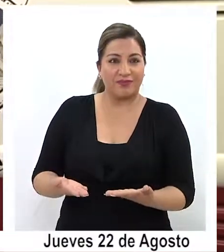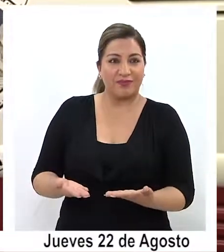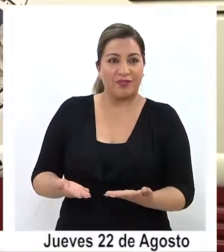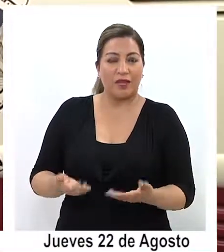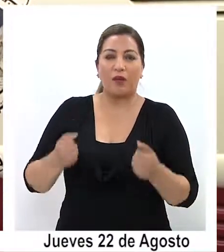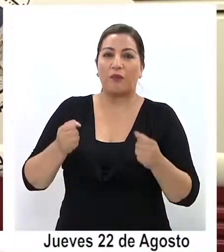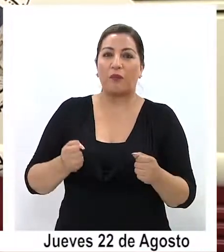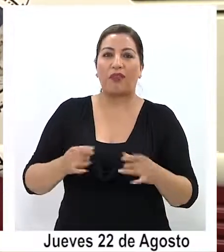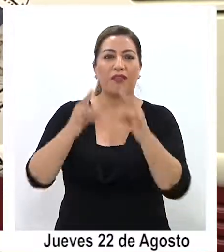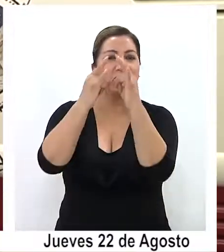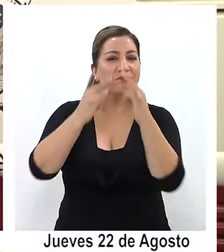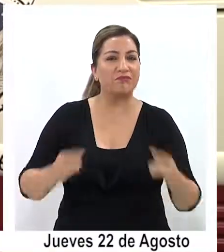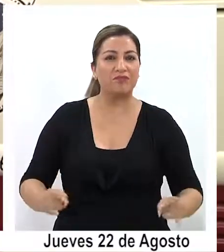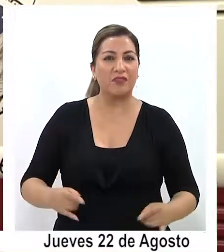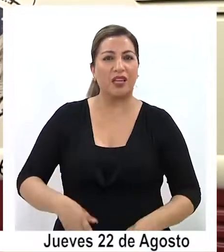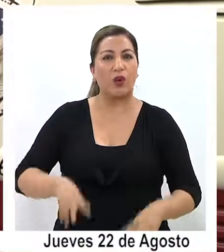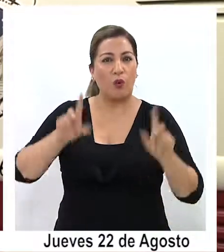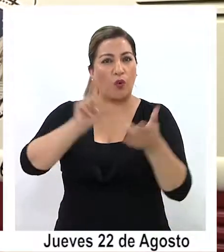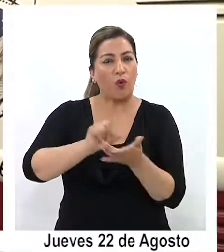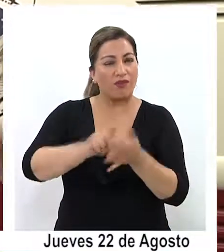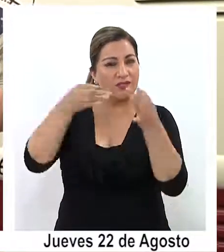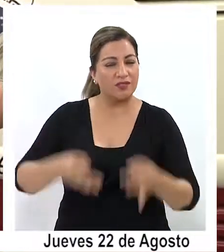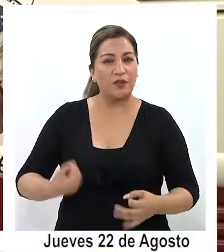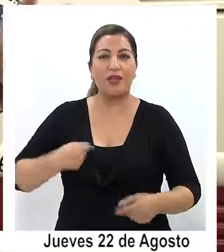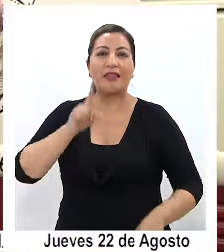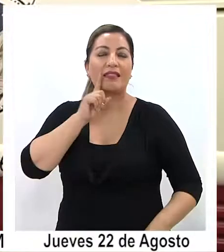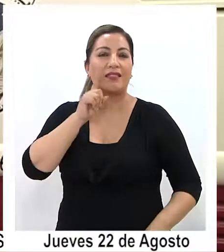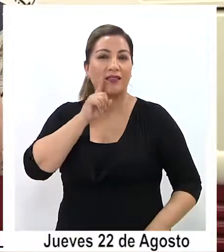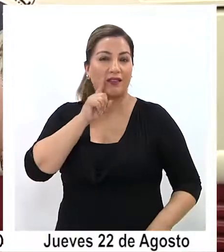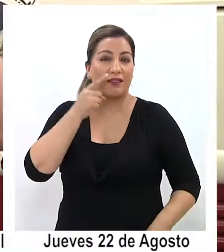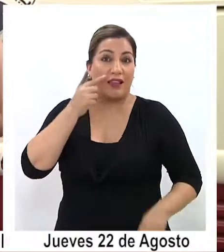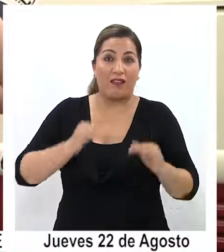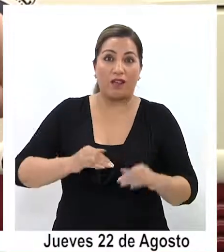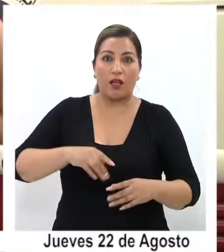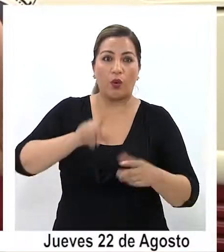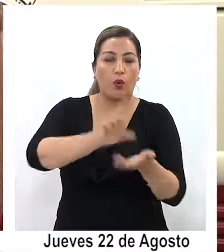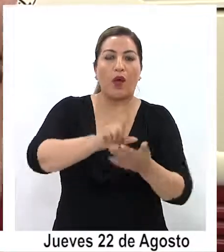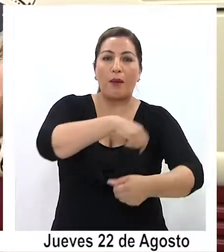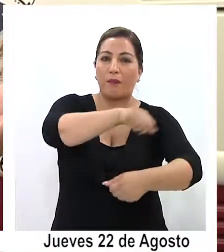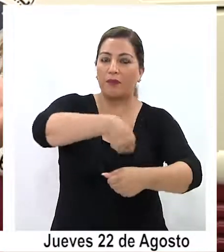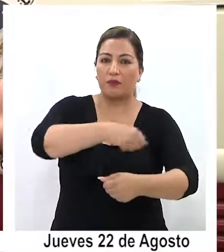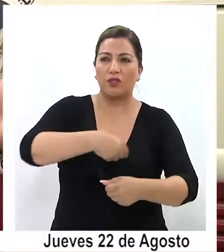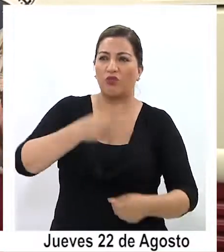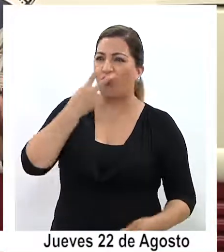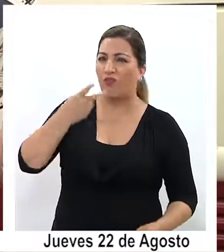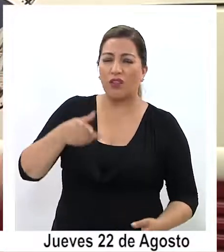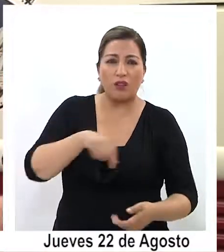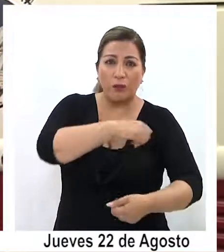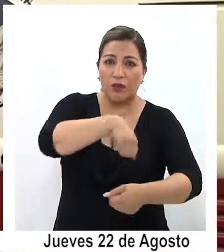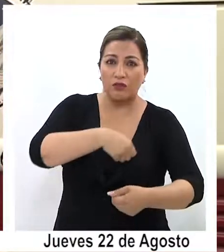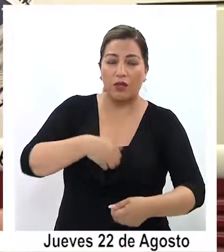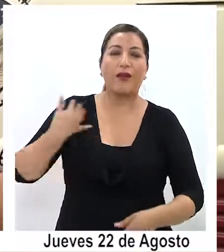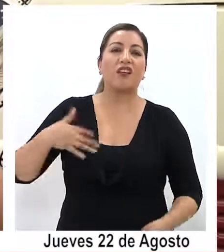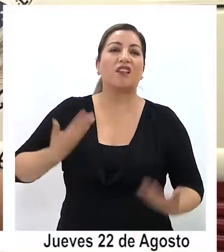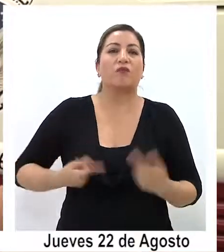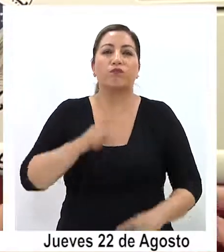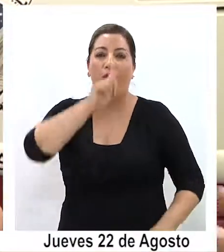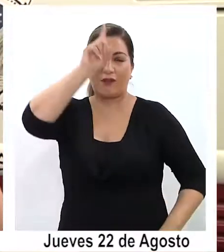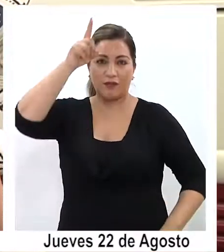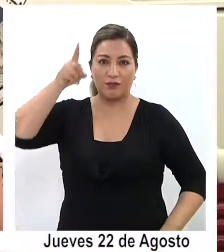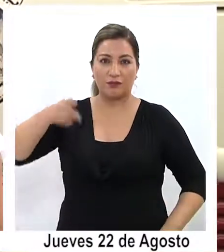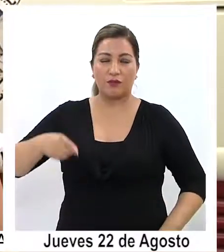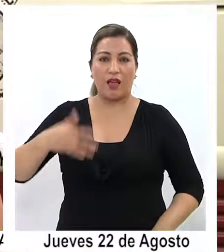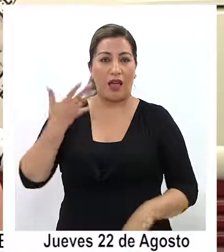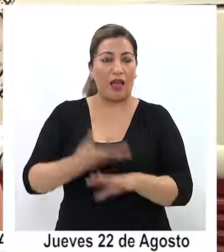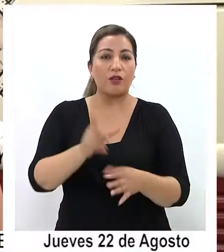tal vez acampar, que sea seguro, que tengas un lugar tal vez para cocinar. Yo no he visto mucho acá, pero en Argentina se acostumbra por